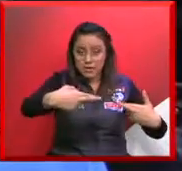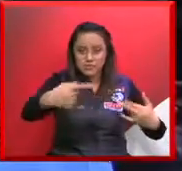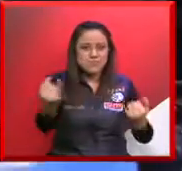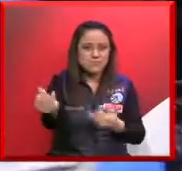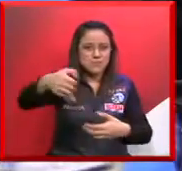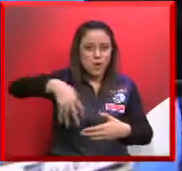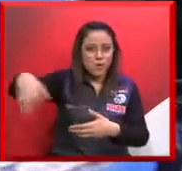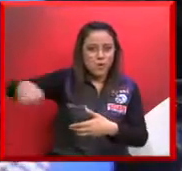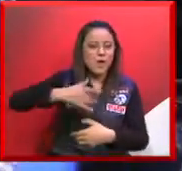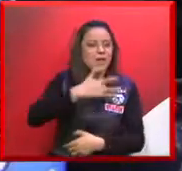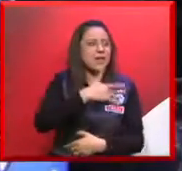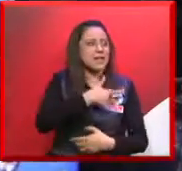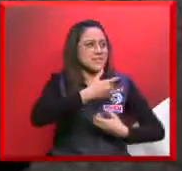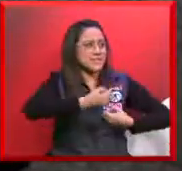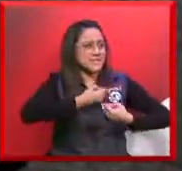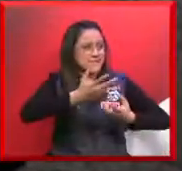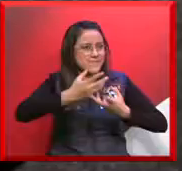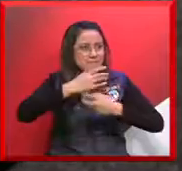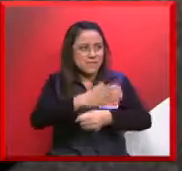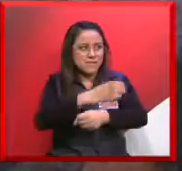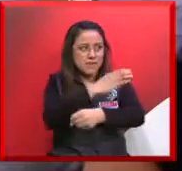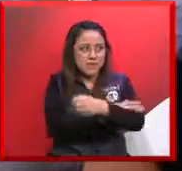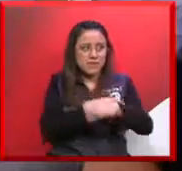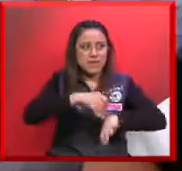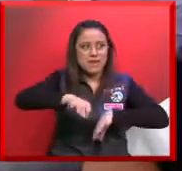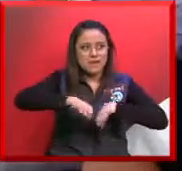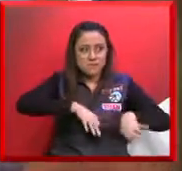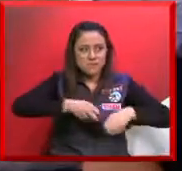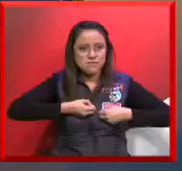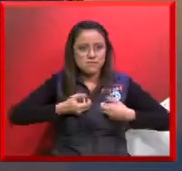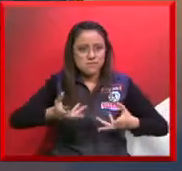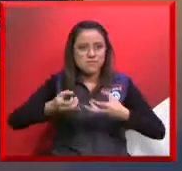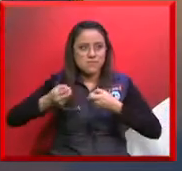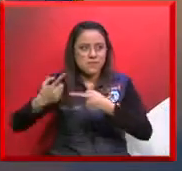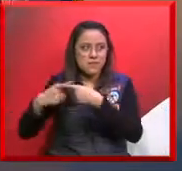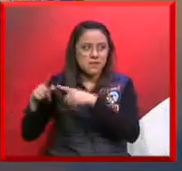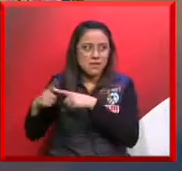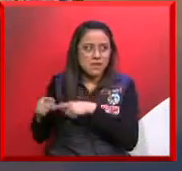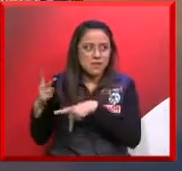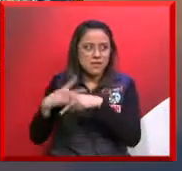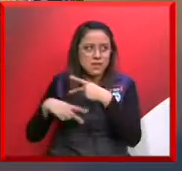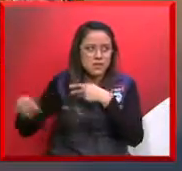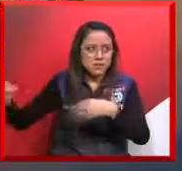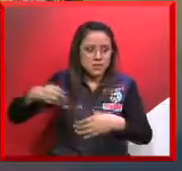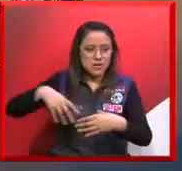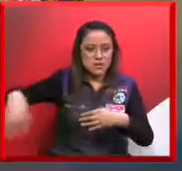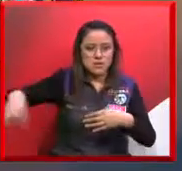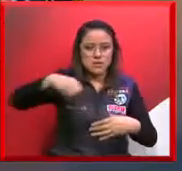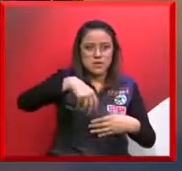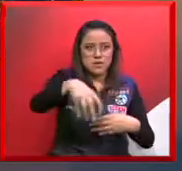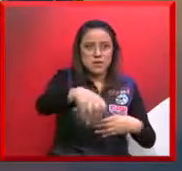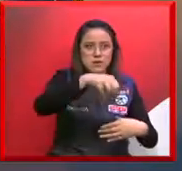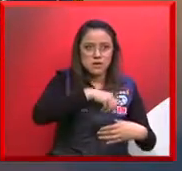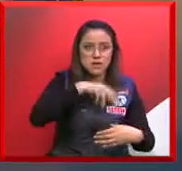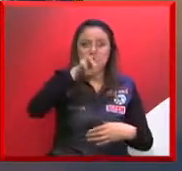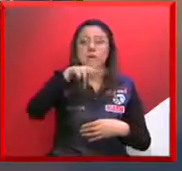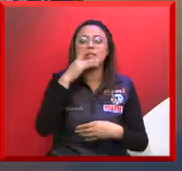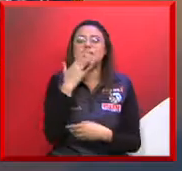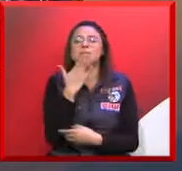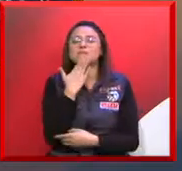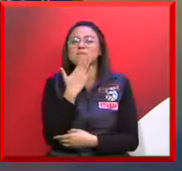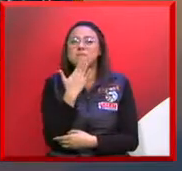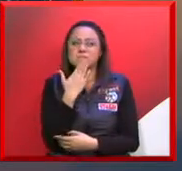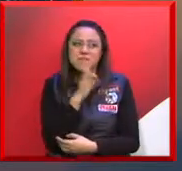con lo mejor de cada uno de nuestros compañeros de trabajo. Me siento feliz, entusiasta, esperanzada. Me